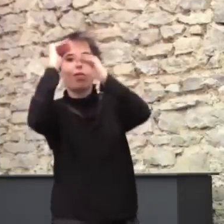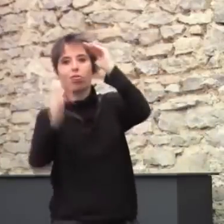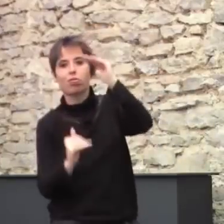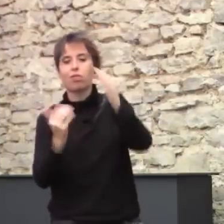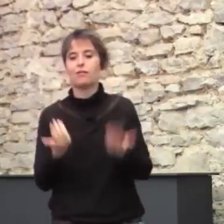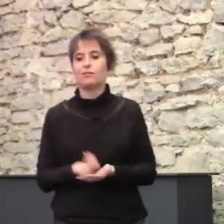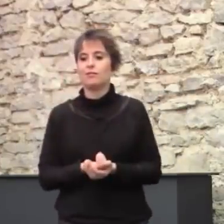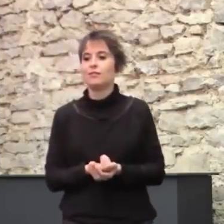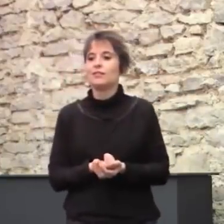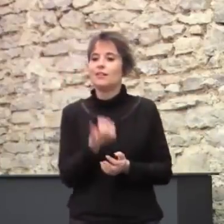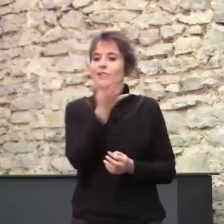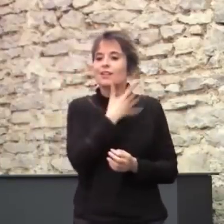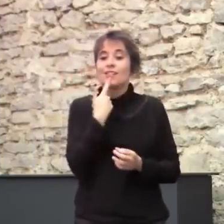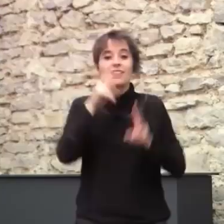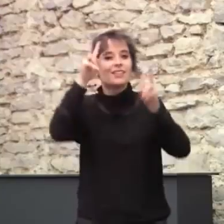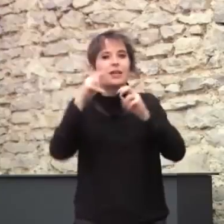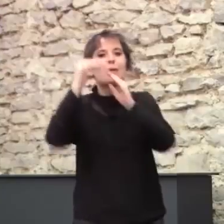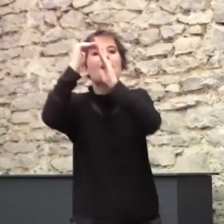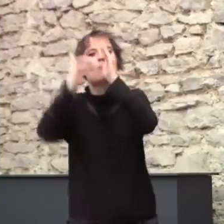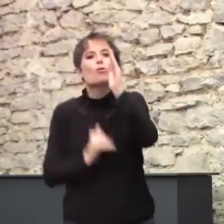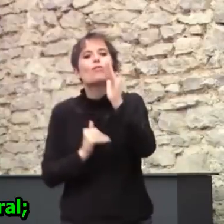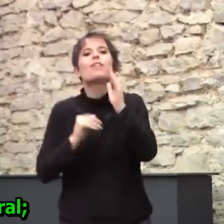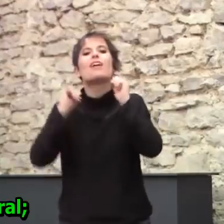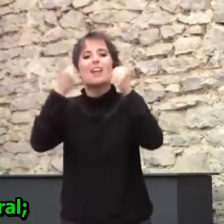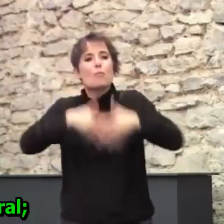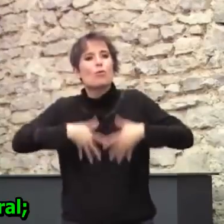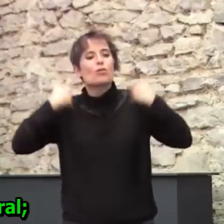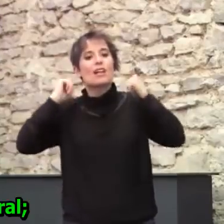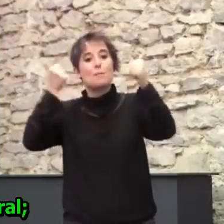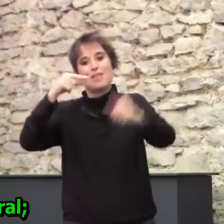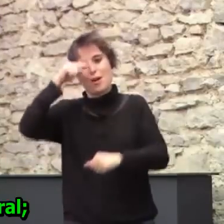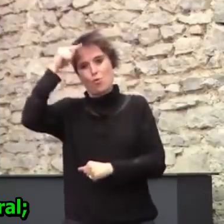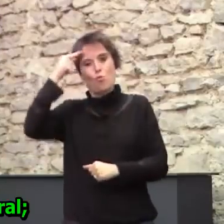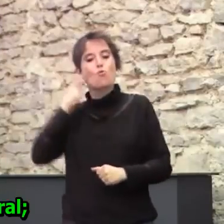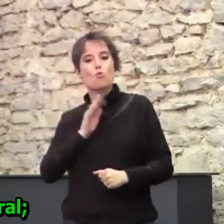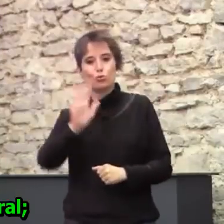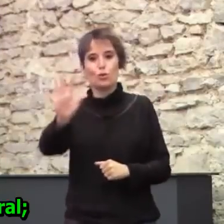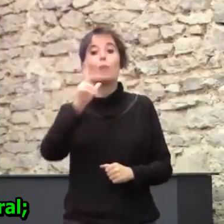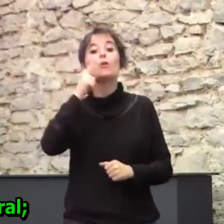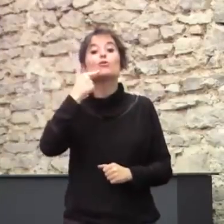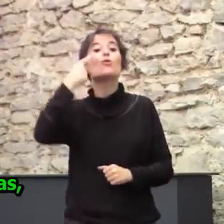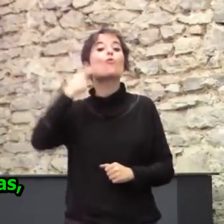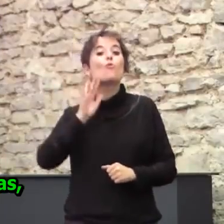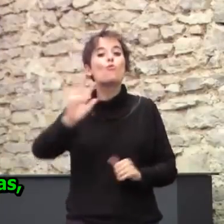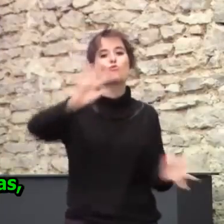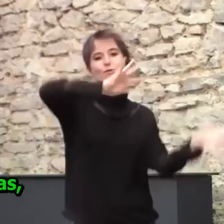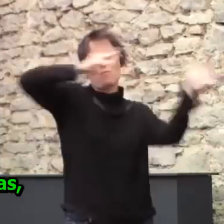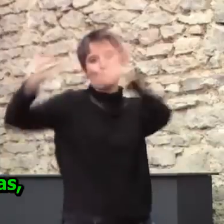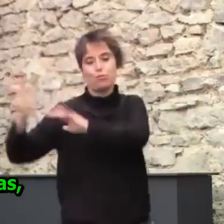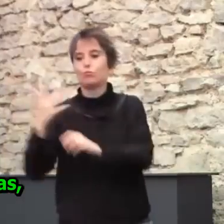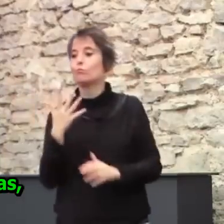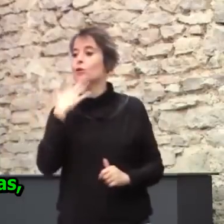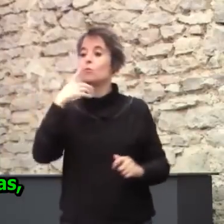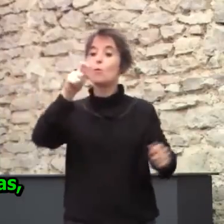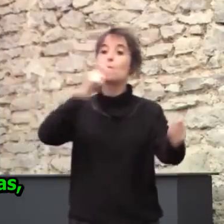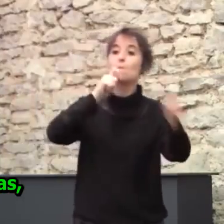¿no? El tema emocional se construye desde la cultura. Por esto digo que es importantísima una revolución cultural. Desde los periodistas y